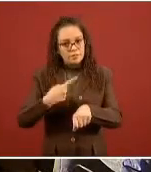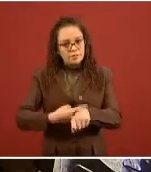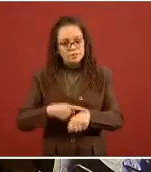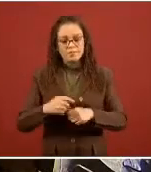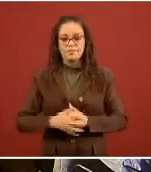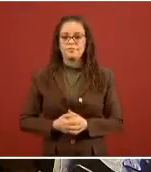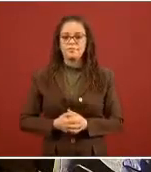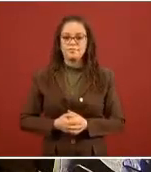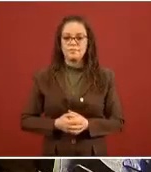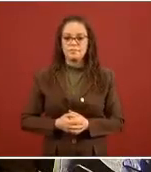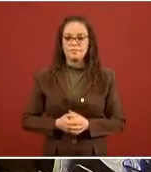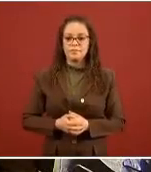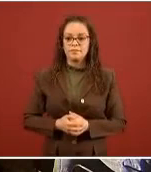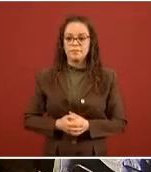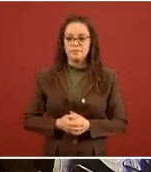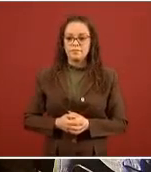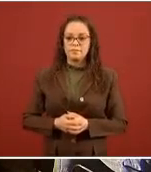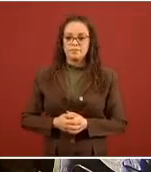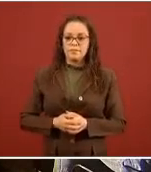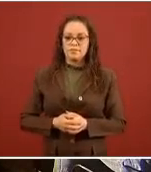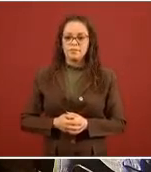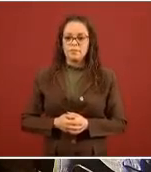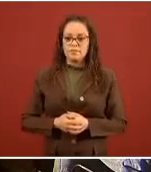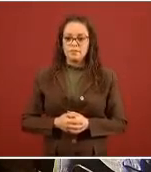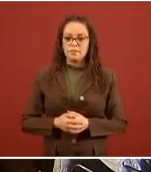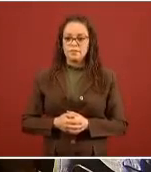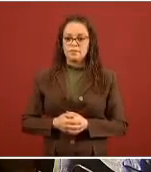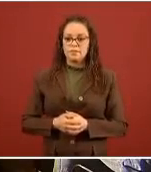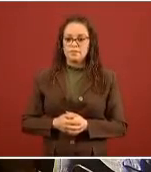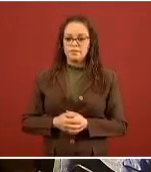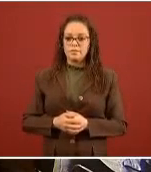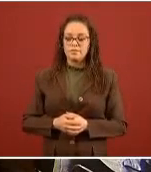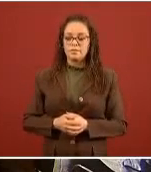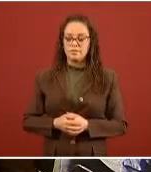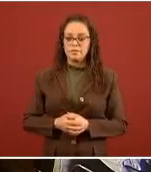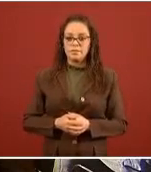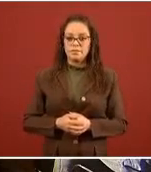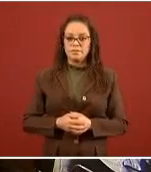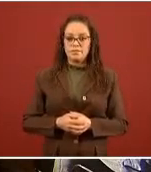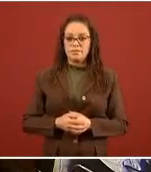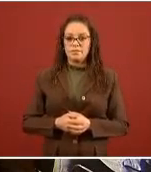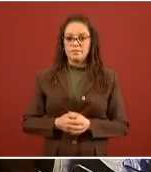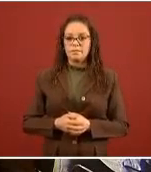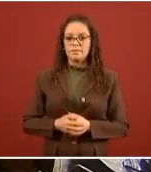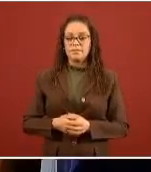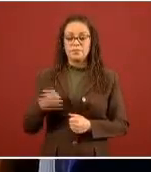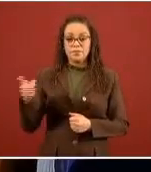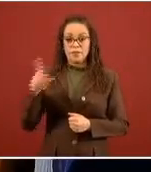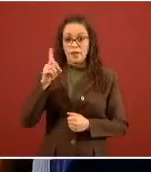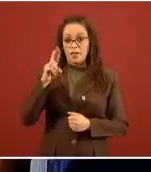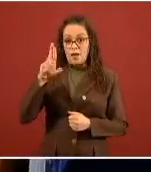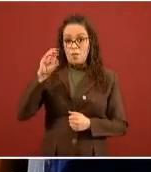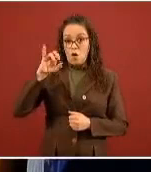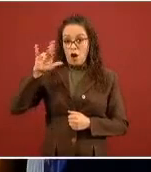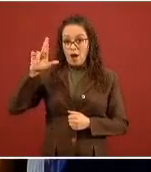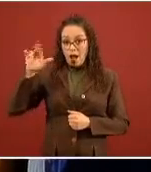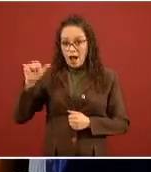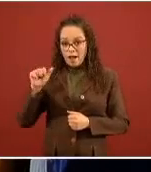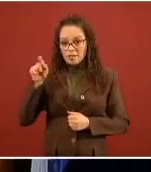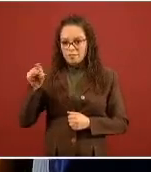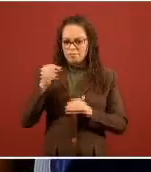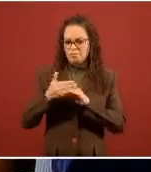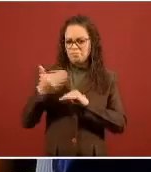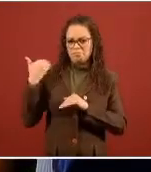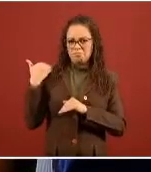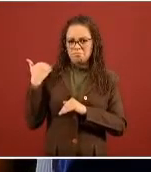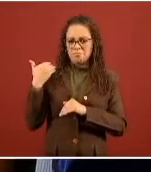Gracias. Todavía no se ha considerado esta medida, como indica el doctor Borja, apenas la aprobamos hace unos